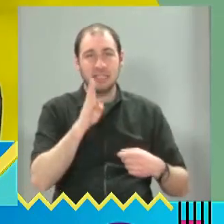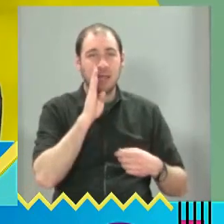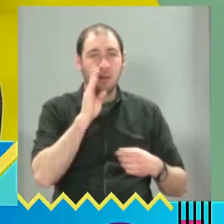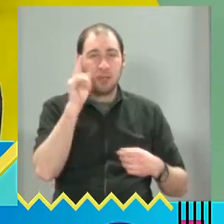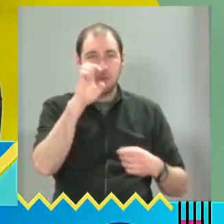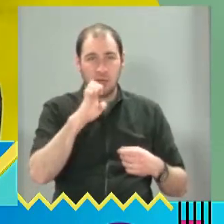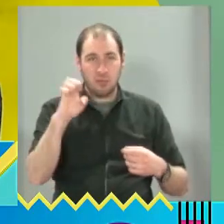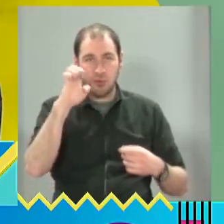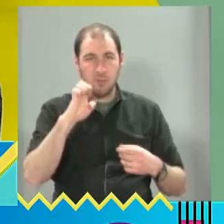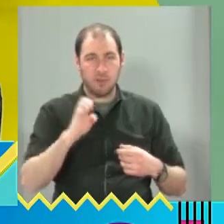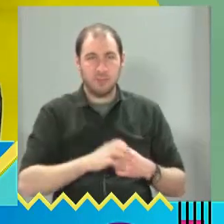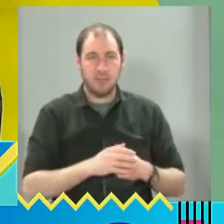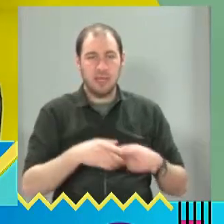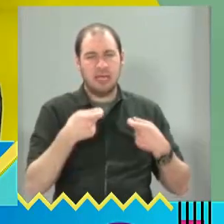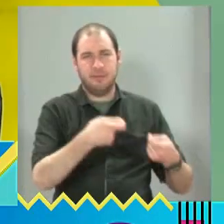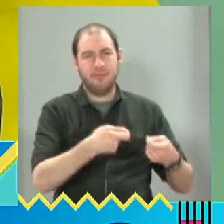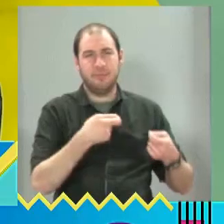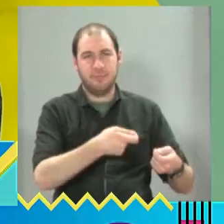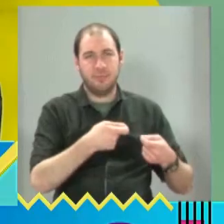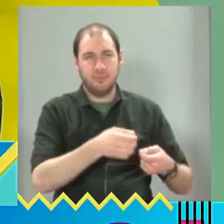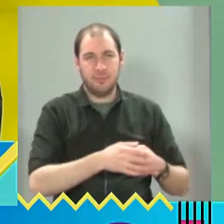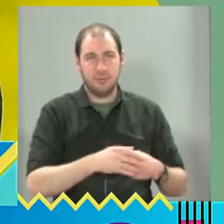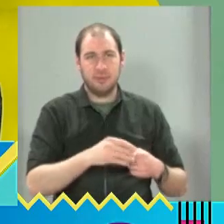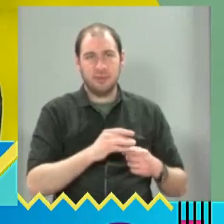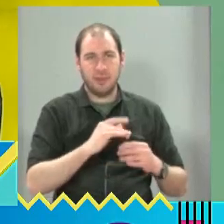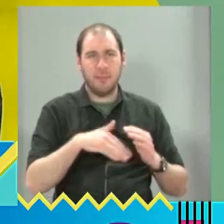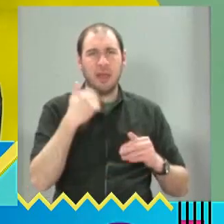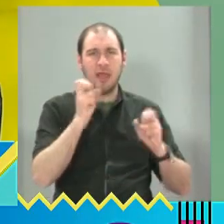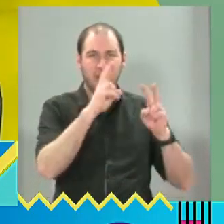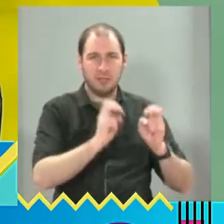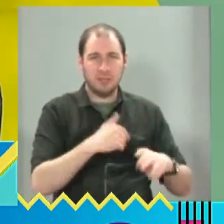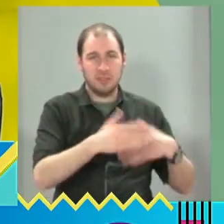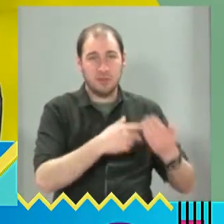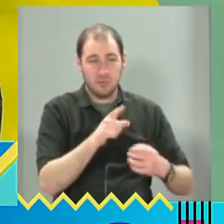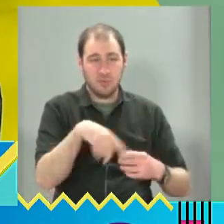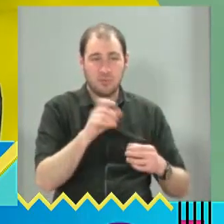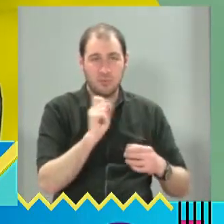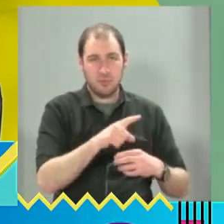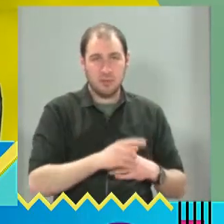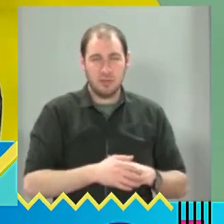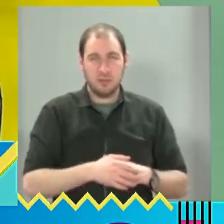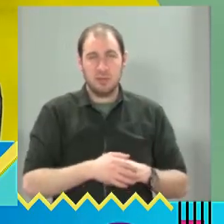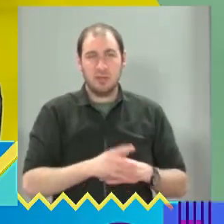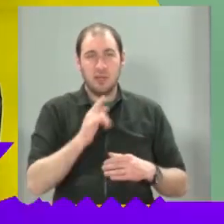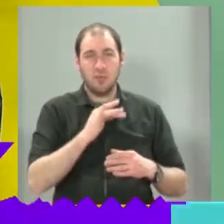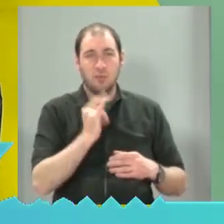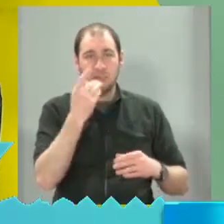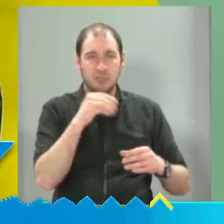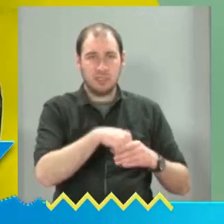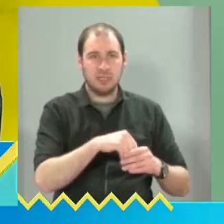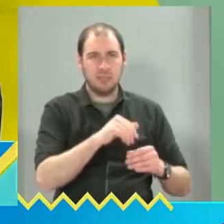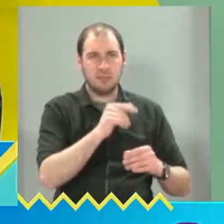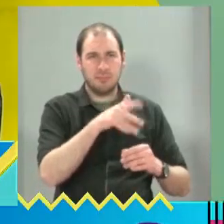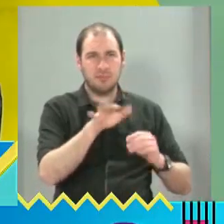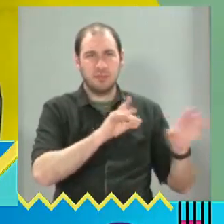Unidos, en Europa, invierten muchísimo en I+D, en investigación y desarrollo, ellos mismos. Se meten en las universidades, seleccionan